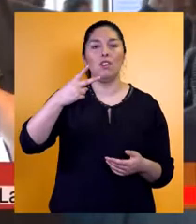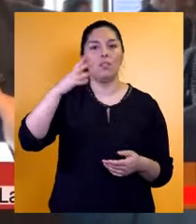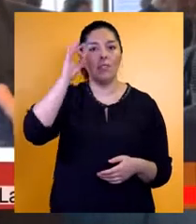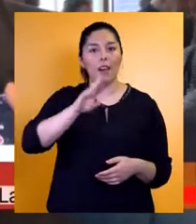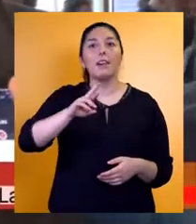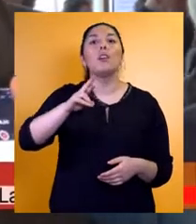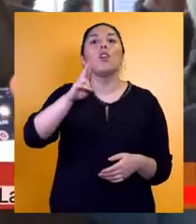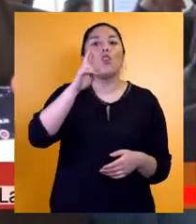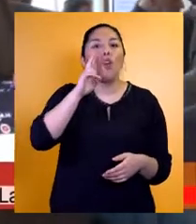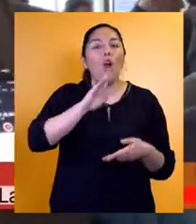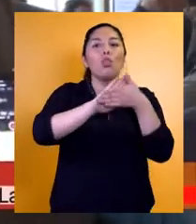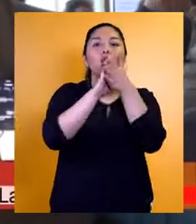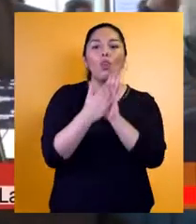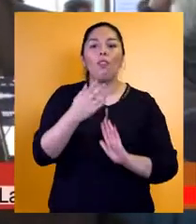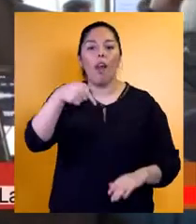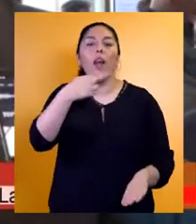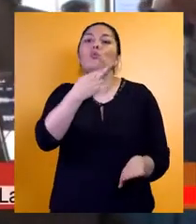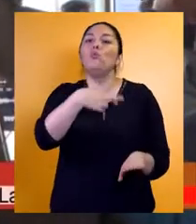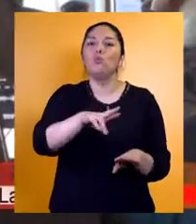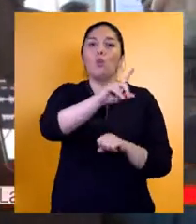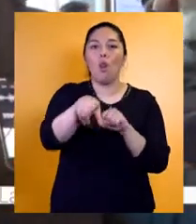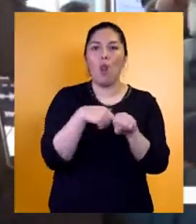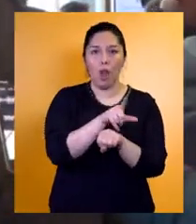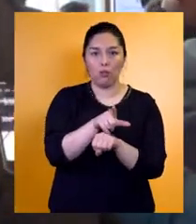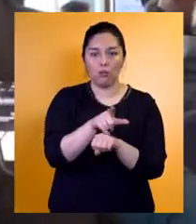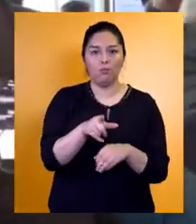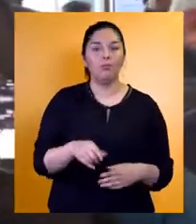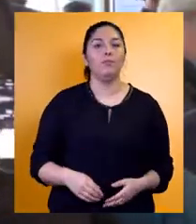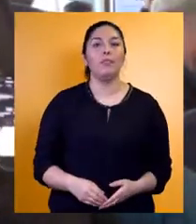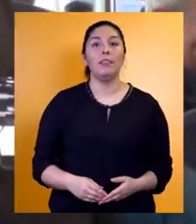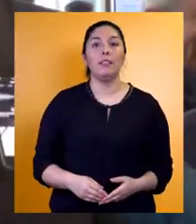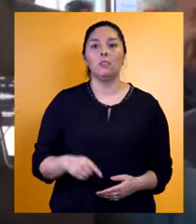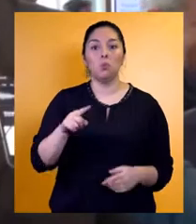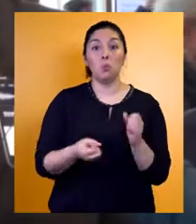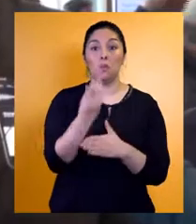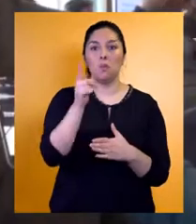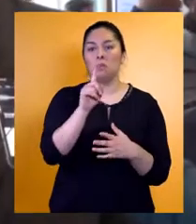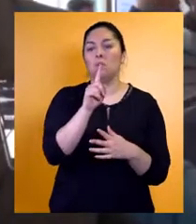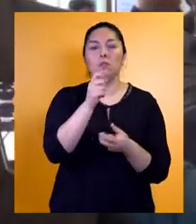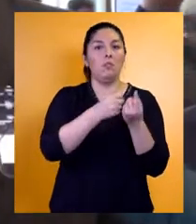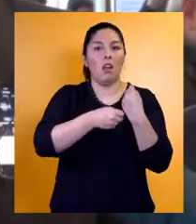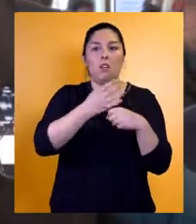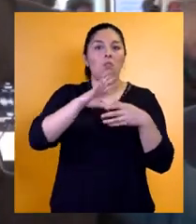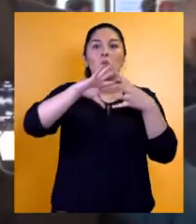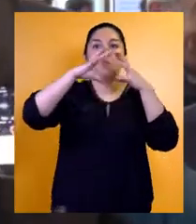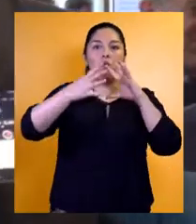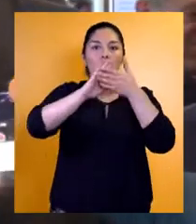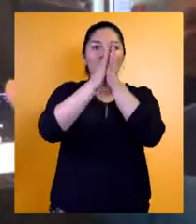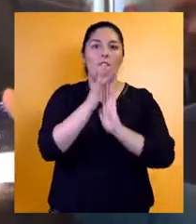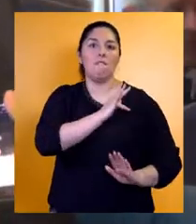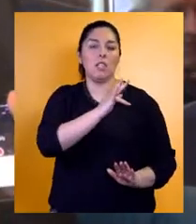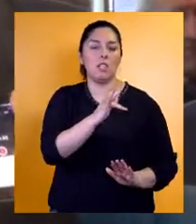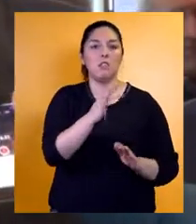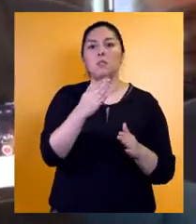agregado y reconocimiento a nuestra leche de la región de Los Lagos. Esto no es nuevo, se usa en el mundo